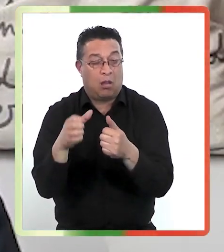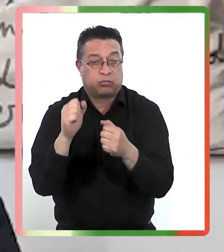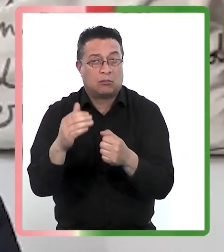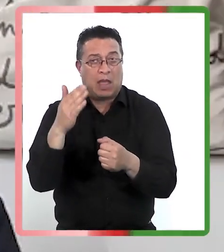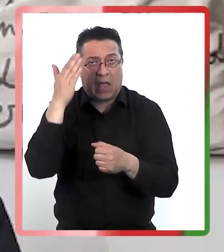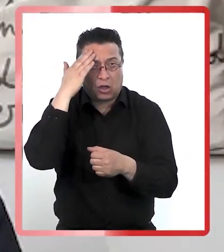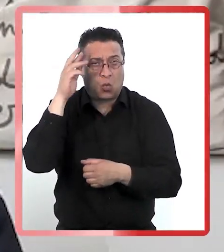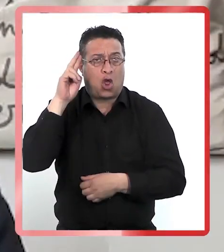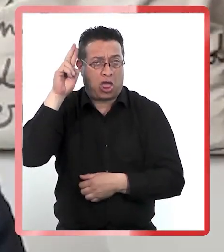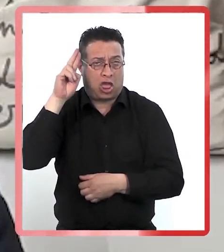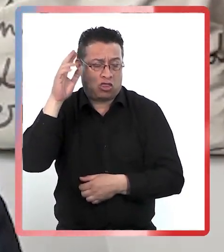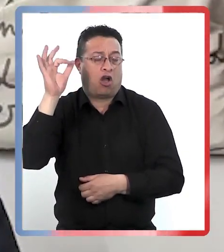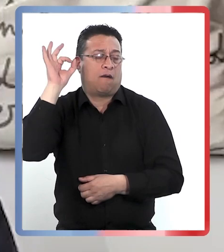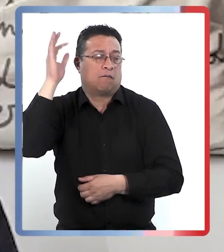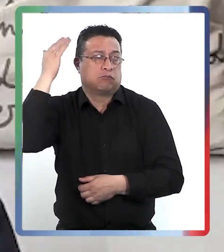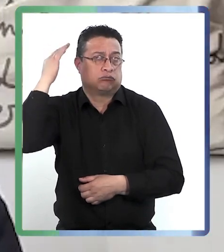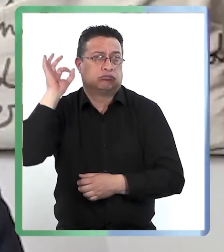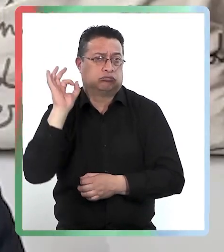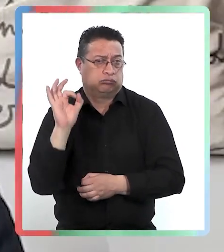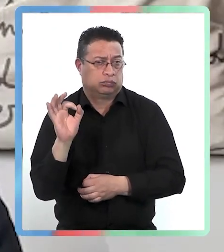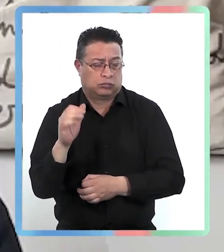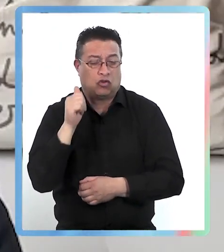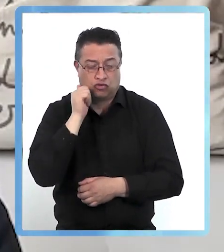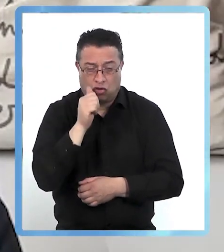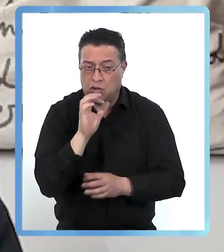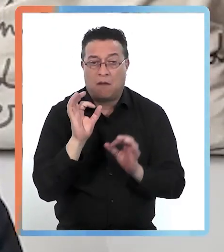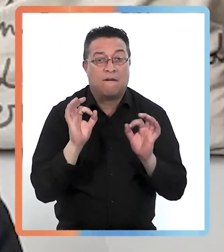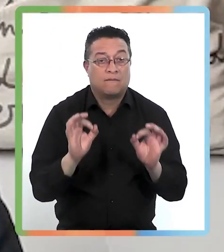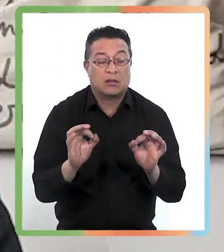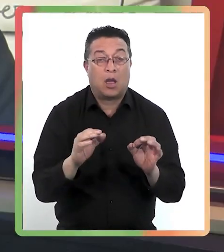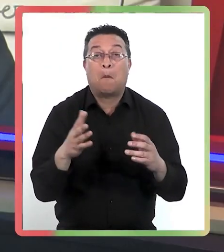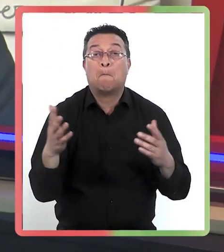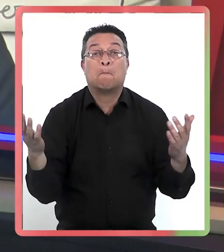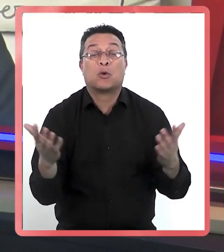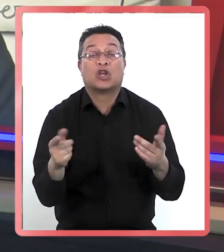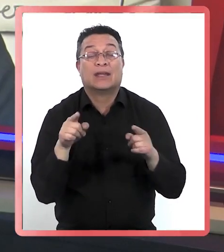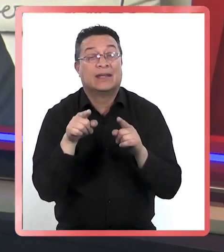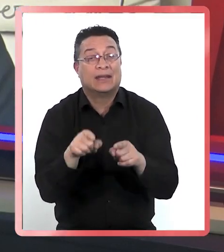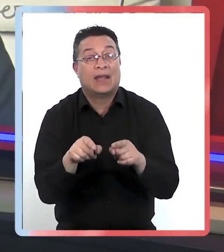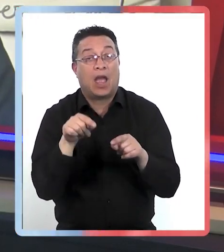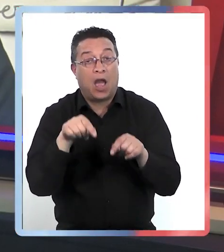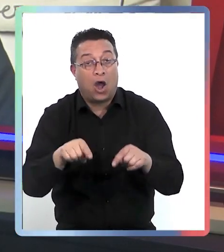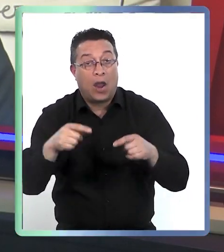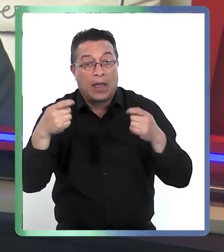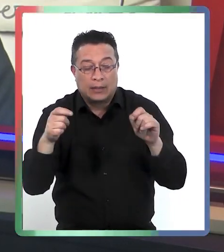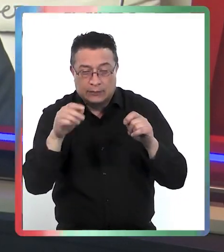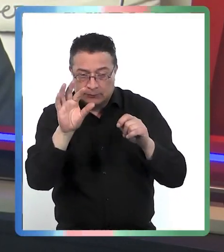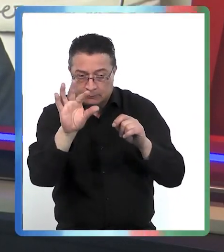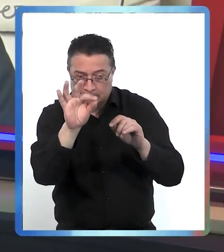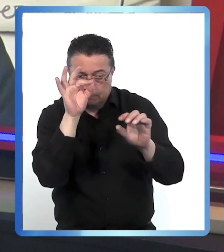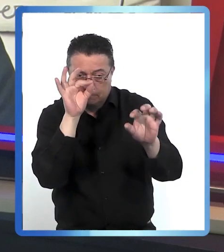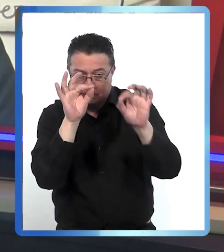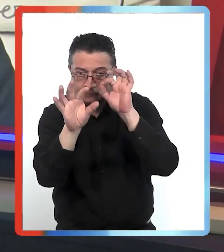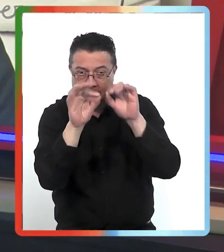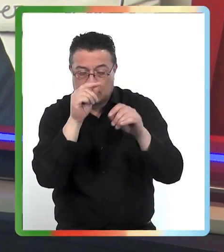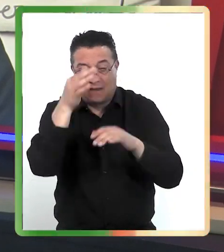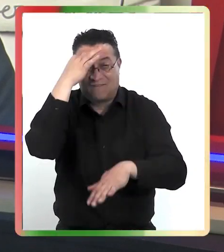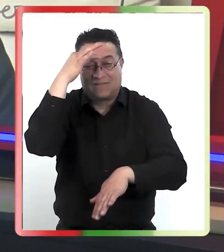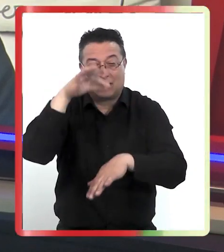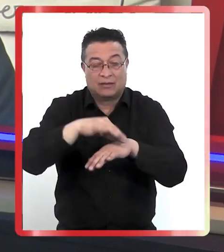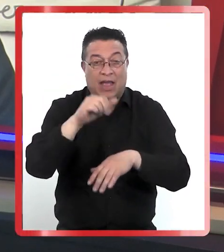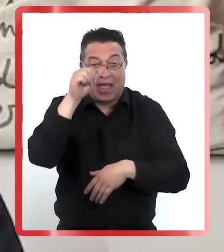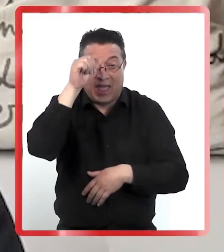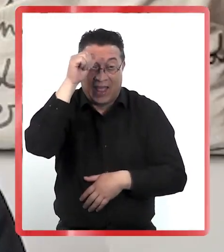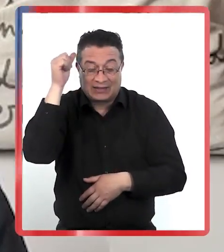bien, seguir con mis recuerdos bien, seguir bien desde el punto de vista de cómo estoy en el día a día. ¿Por qué se ha hecho esto de tratar de identificar